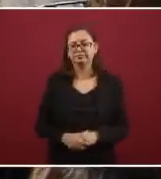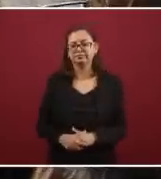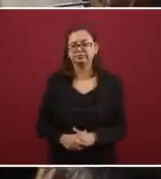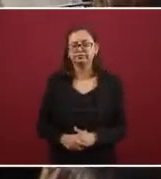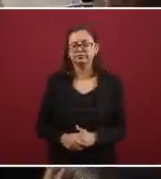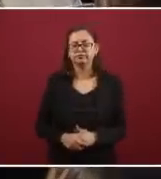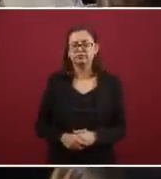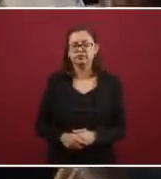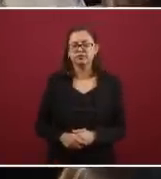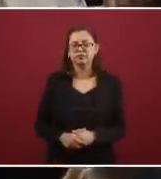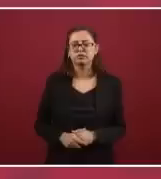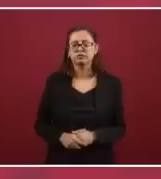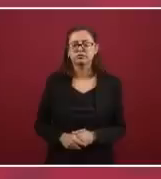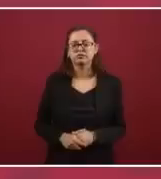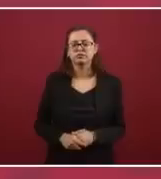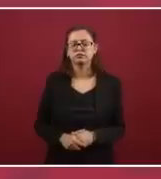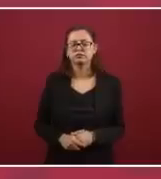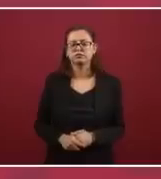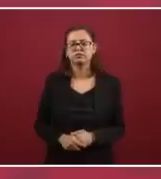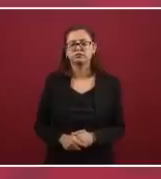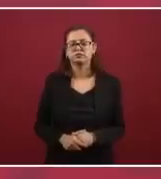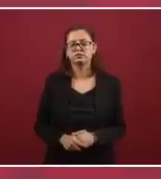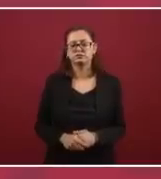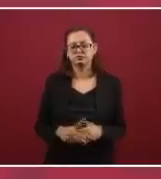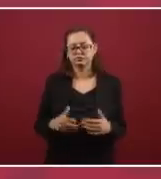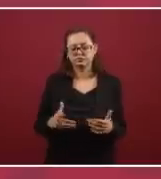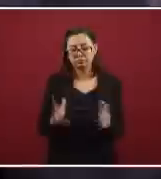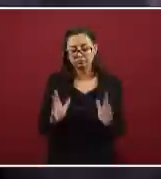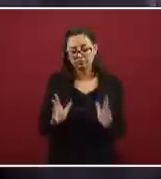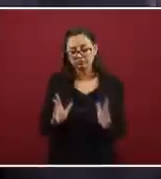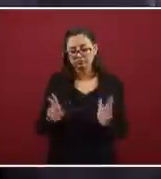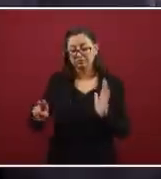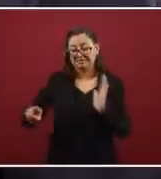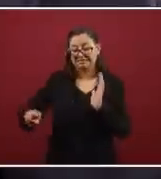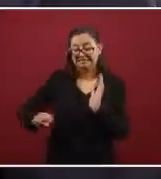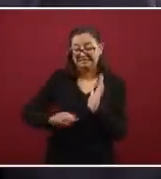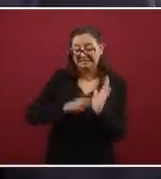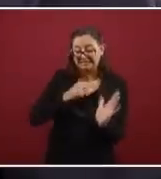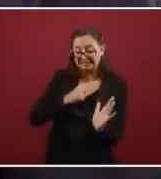que lo podamos firmar